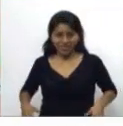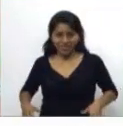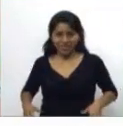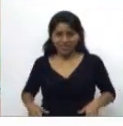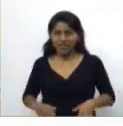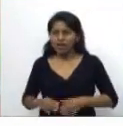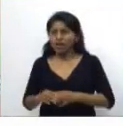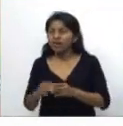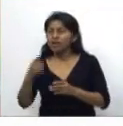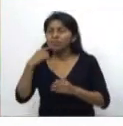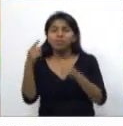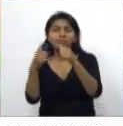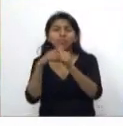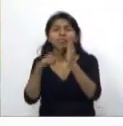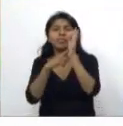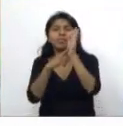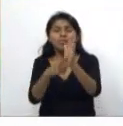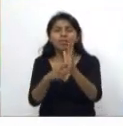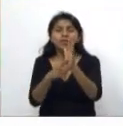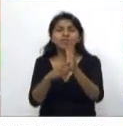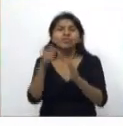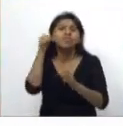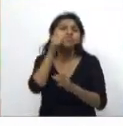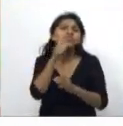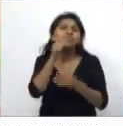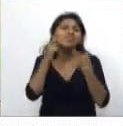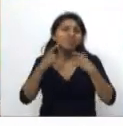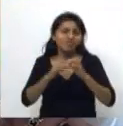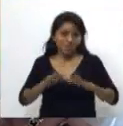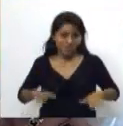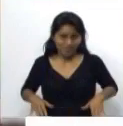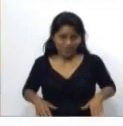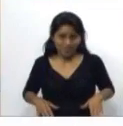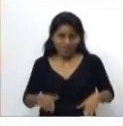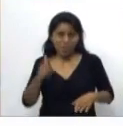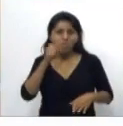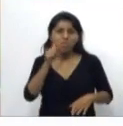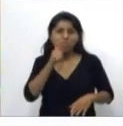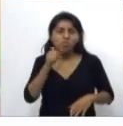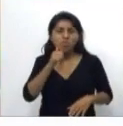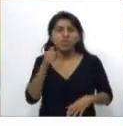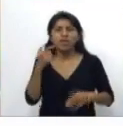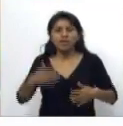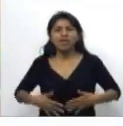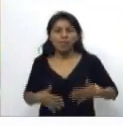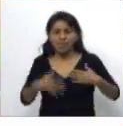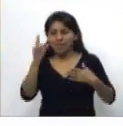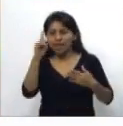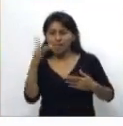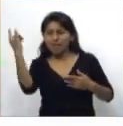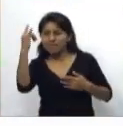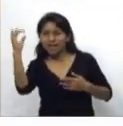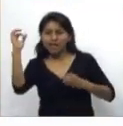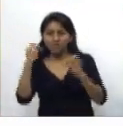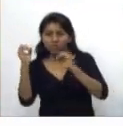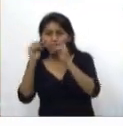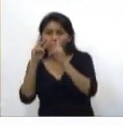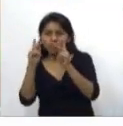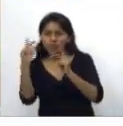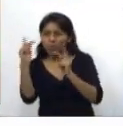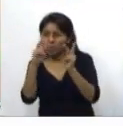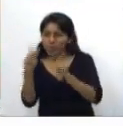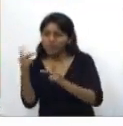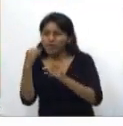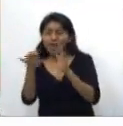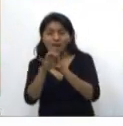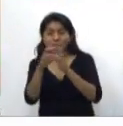representa principalmente los rasgos de una mujer de pollera, de una mujer altiplánica. Aquí podemos ver como las botellas de vino